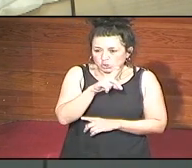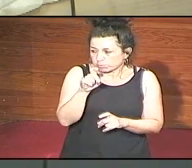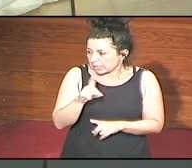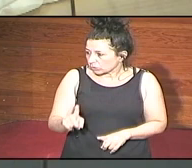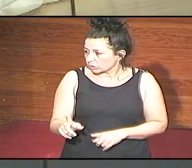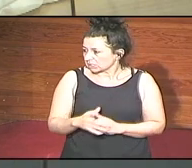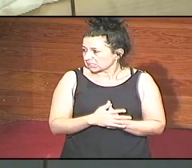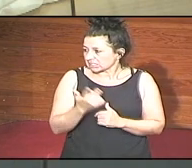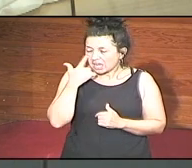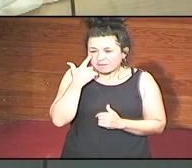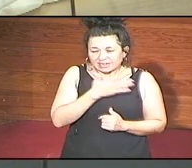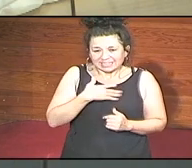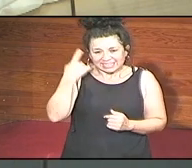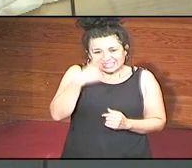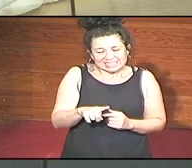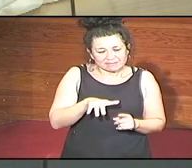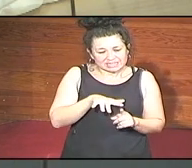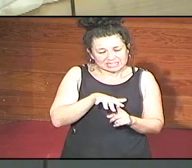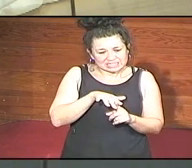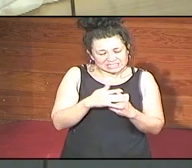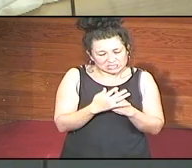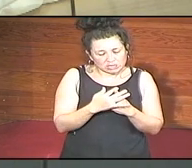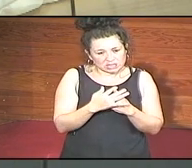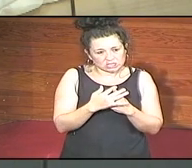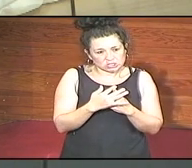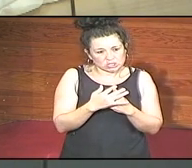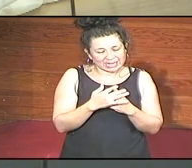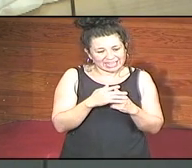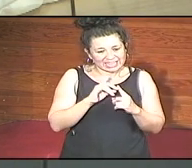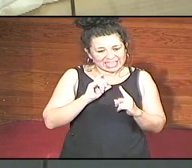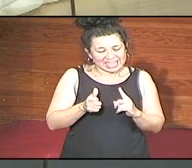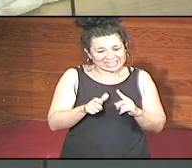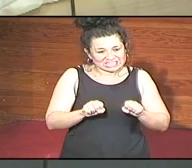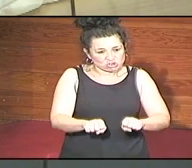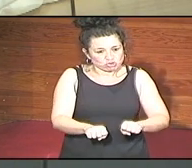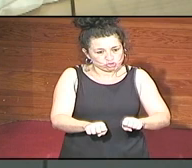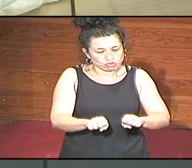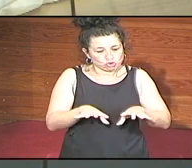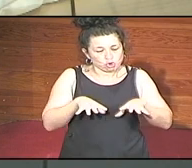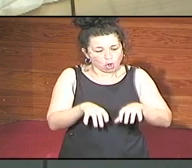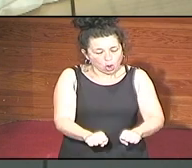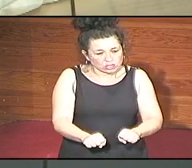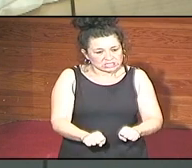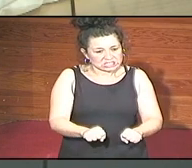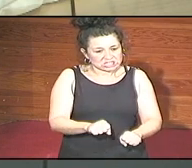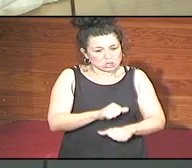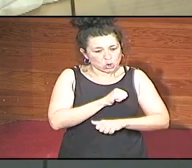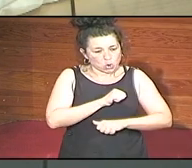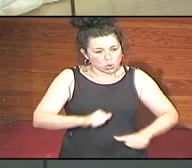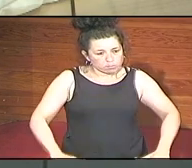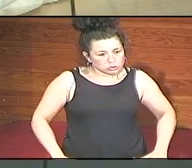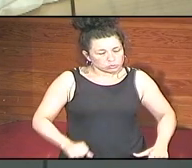quería saber cómo está la situación actualmente en dos ex colonias y que sufrió en la dominación portuguesa angola y